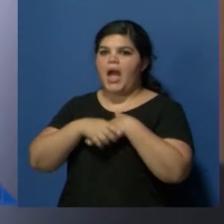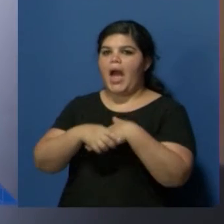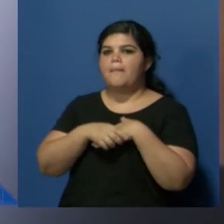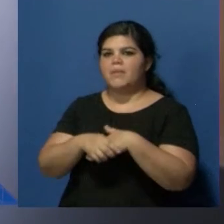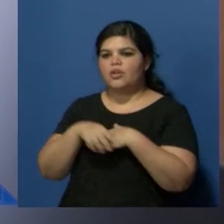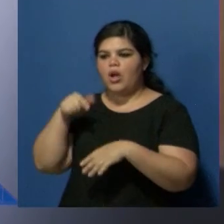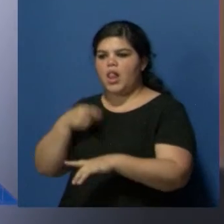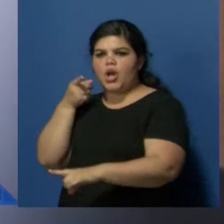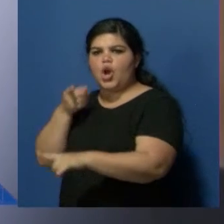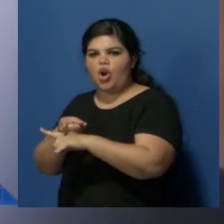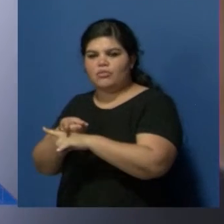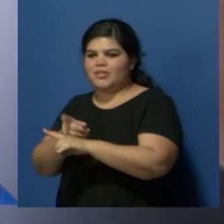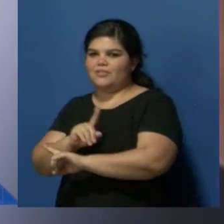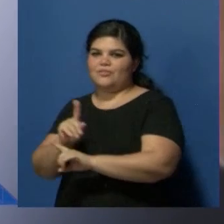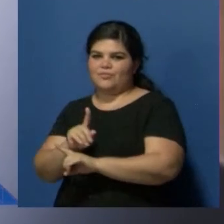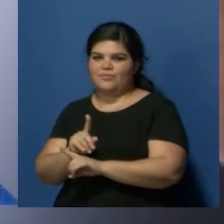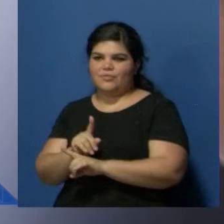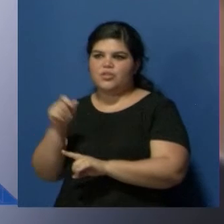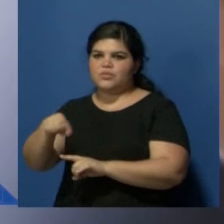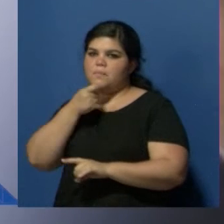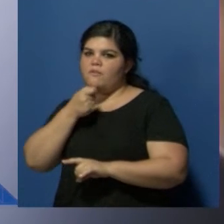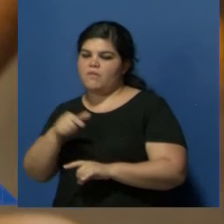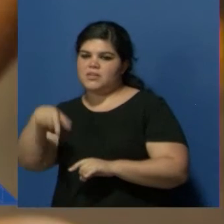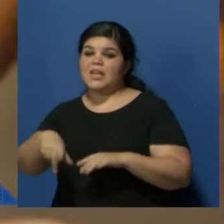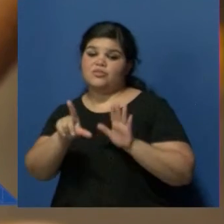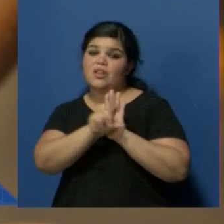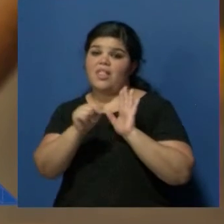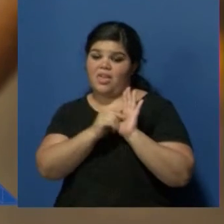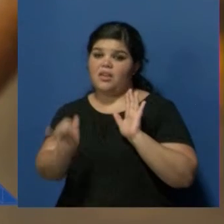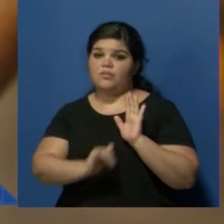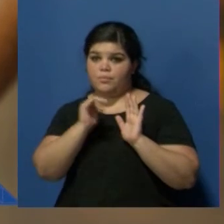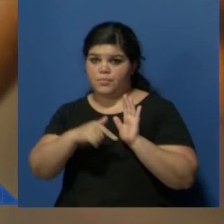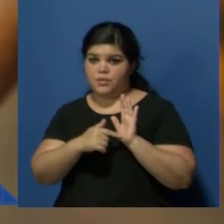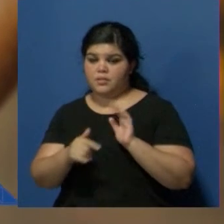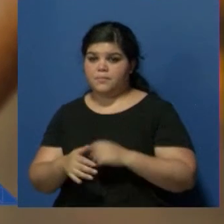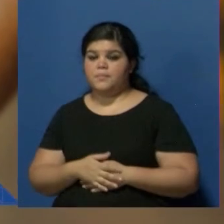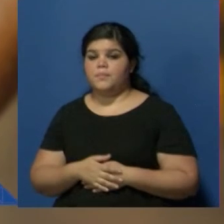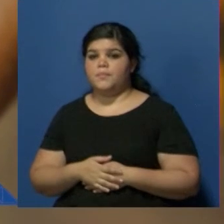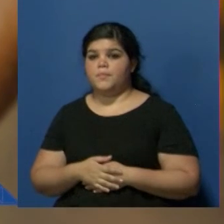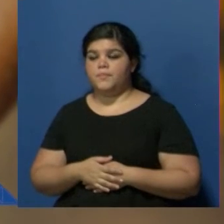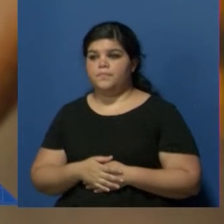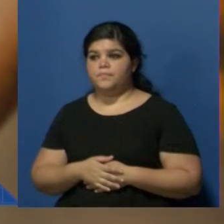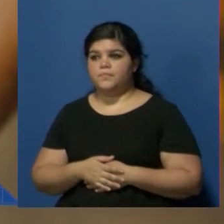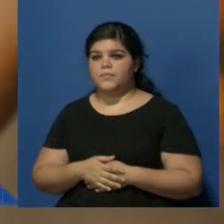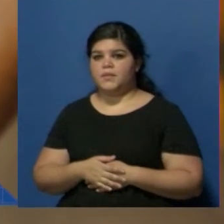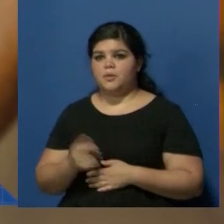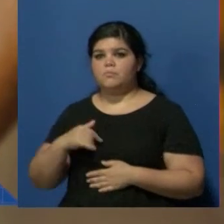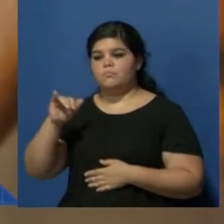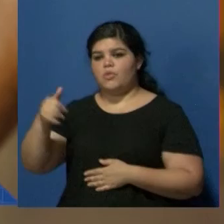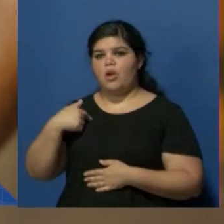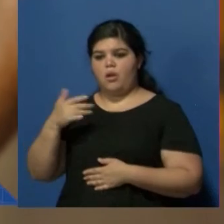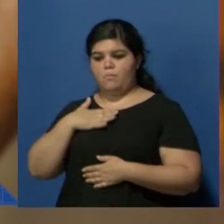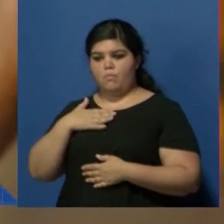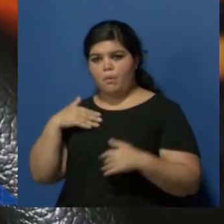cuestionar. Porque lo que vamos a conseguir es que se aleje. Claro. ¿Sí? Pero sí ofrecerse. como